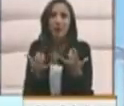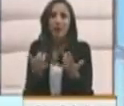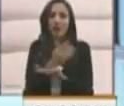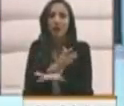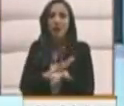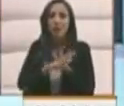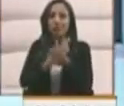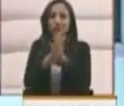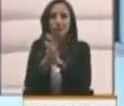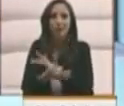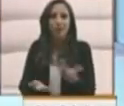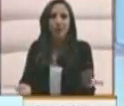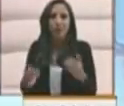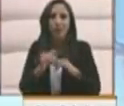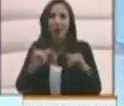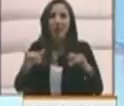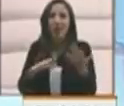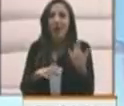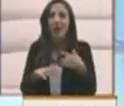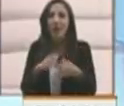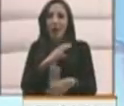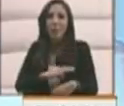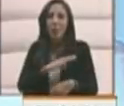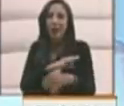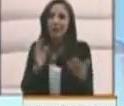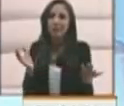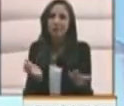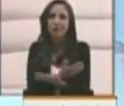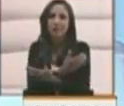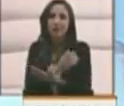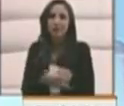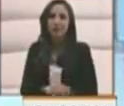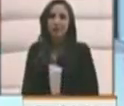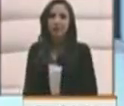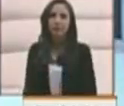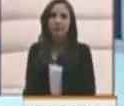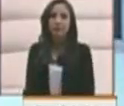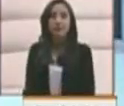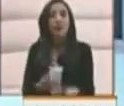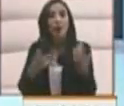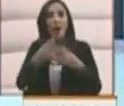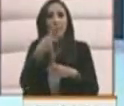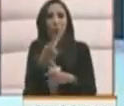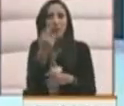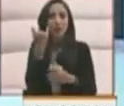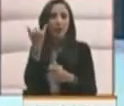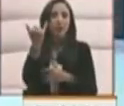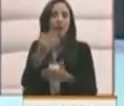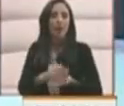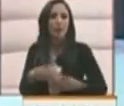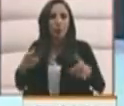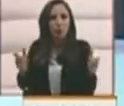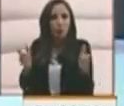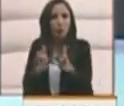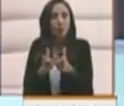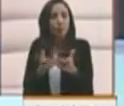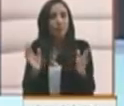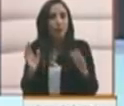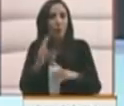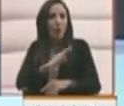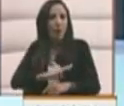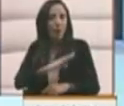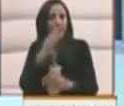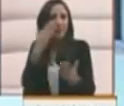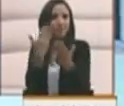la moral. Si la política es el reino del nosotros, de lo colectivo, la moral es el sustento de